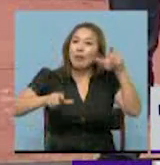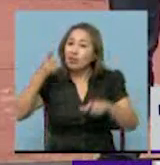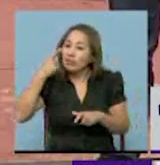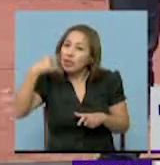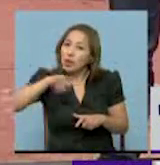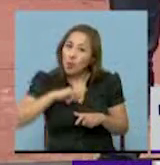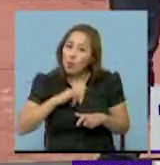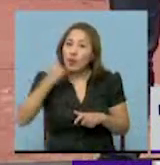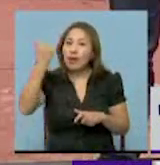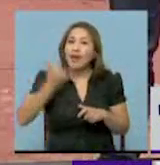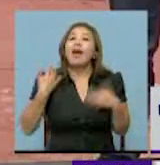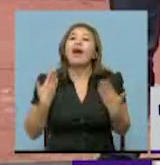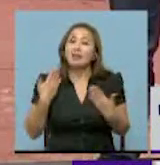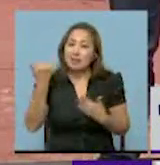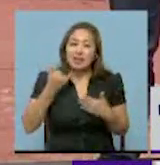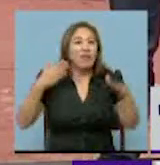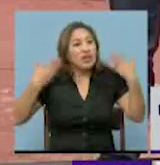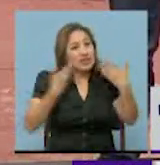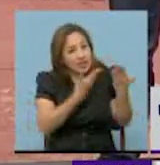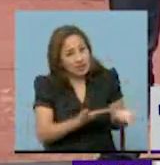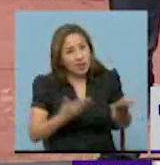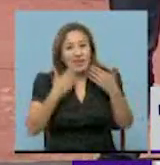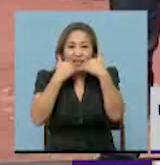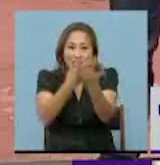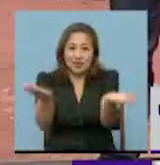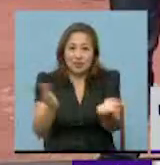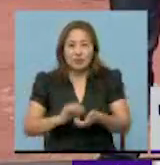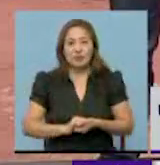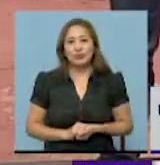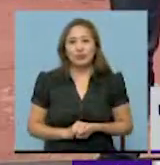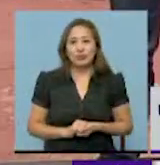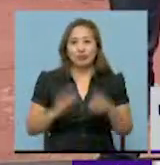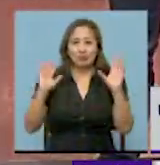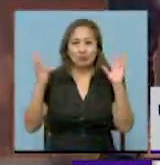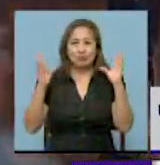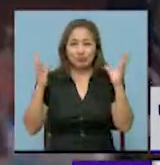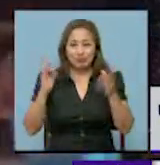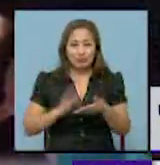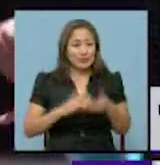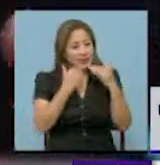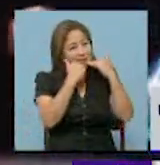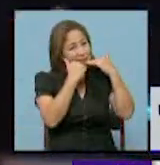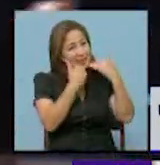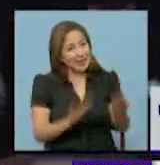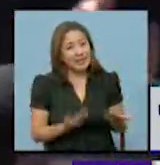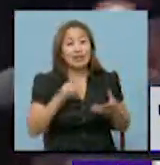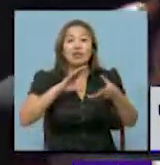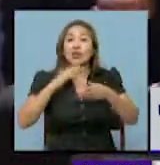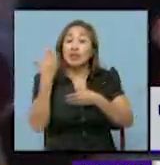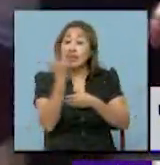tenemos con qué. Felicitaciones y muchas gracias a todos. Muchísimas gracias y de esta